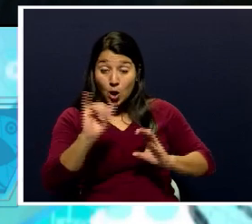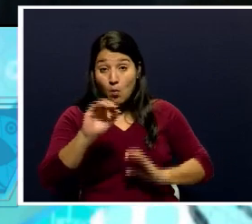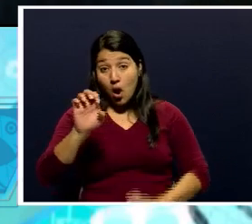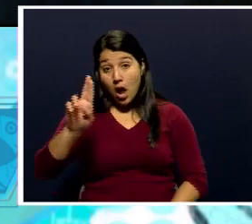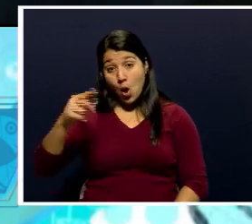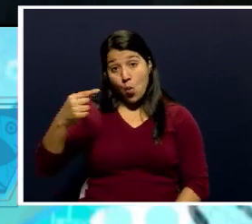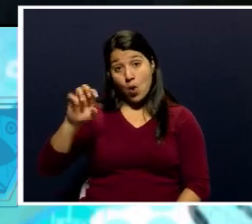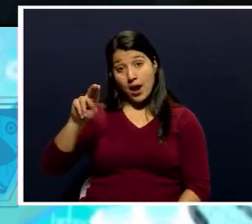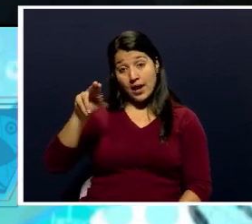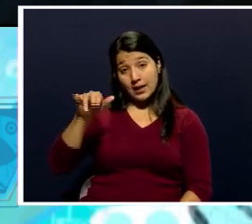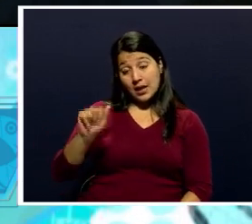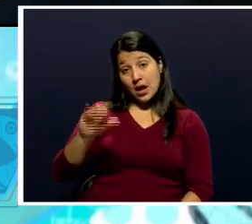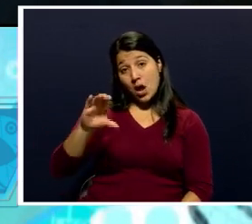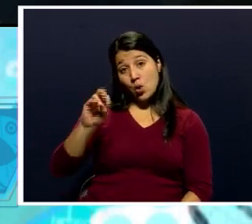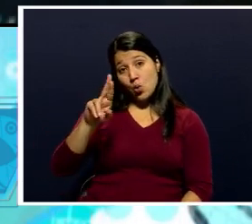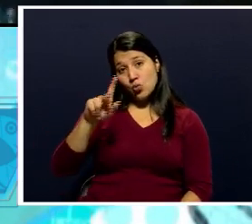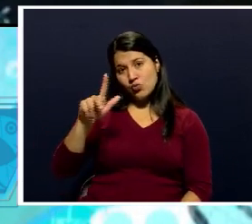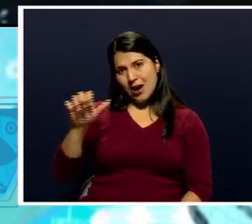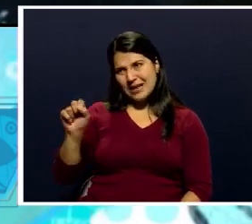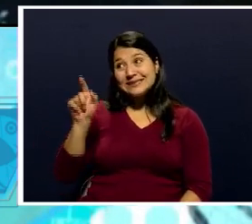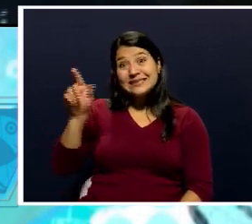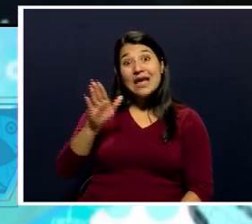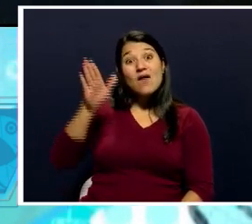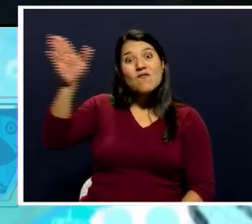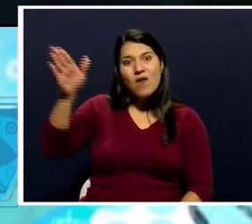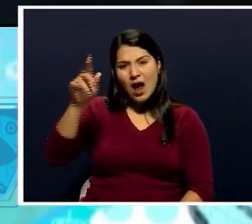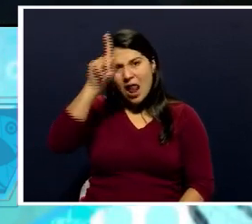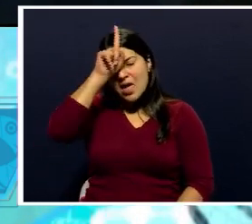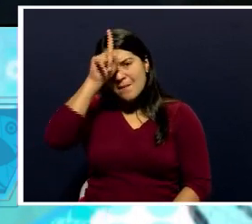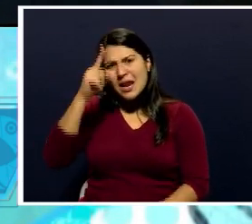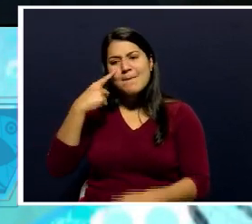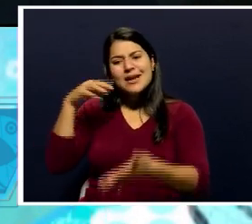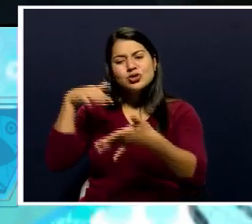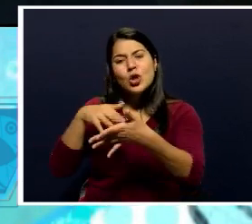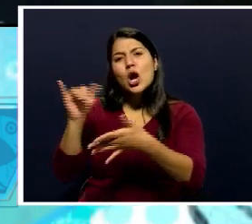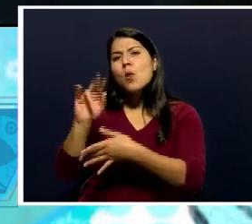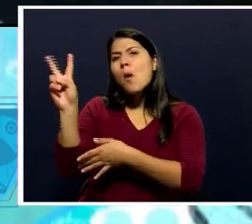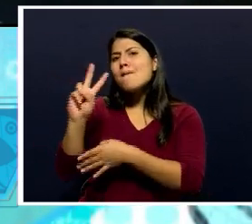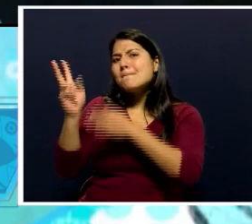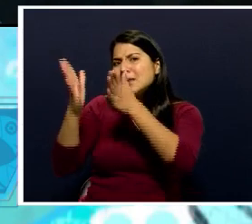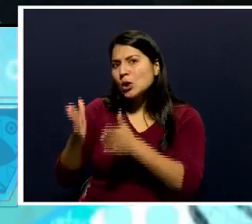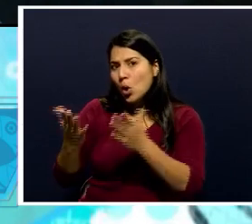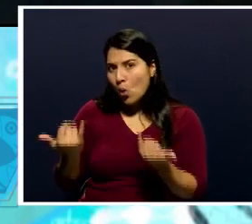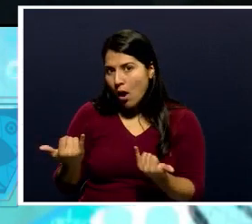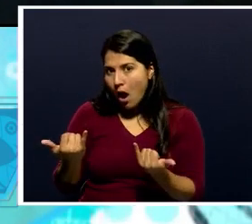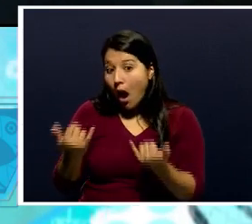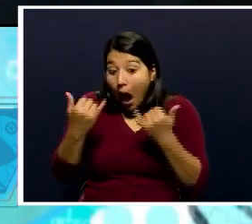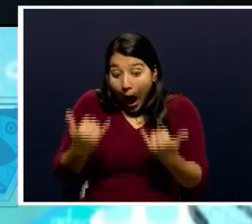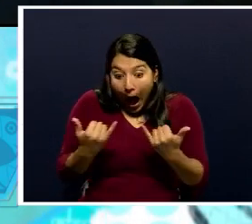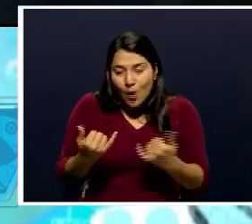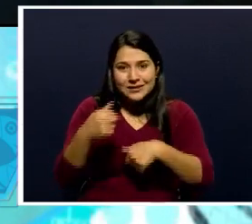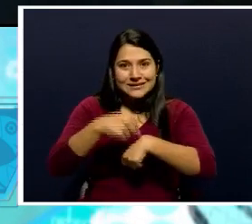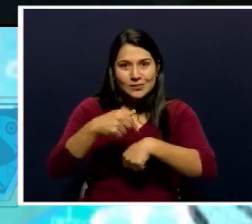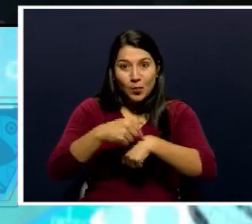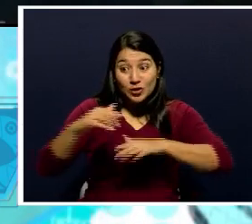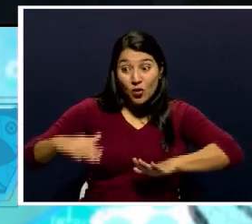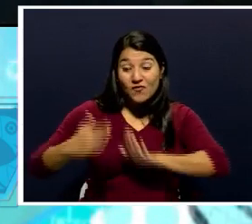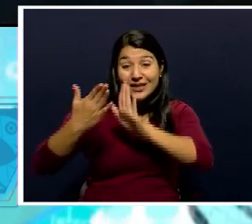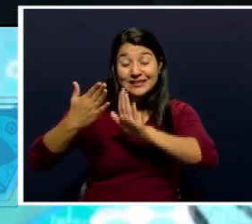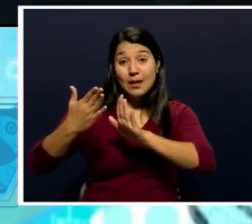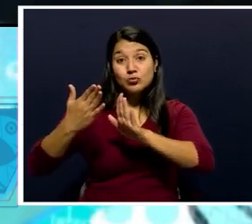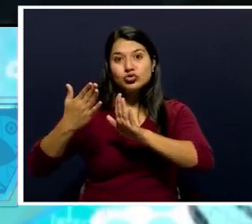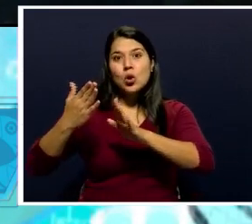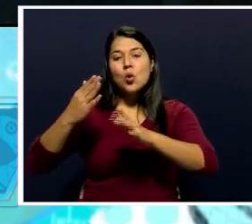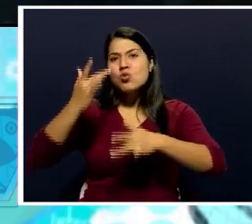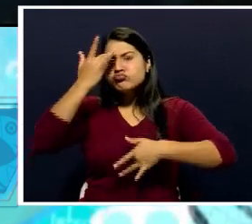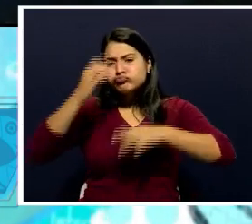Eugenia Corrales, que es viróloga, que estudió en Alemania? Bueno, es en momentos como estos de crisis donde uno se da cuenta que eso no tiene precio,